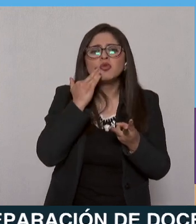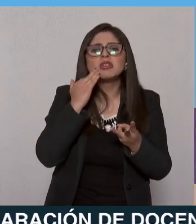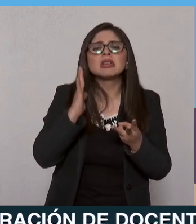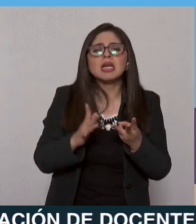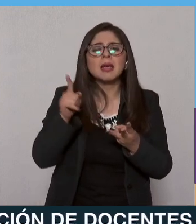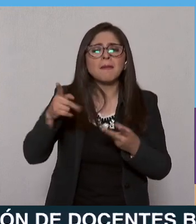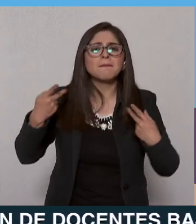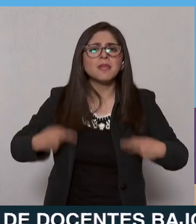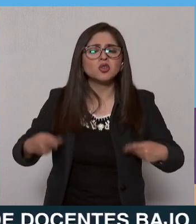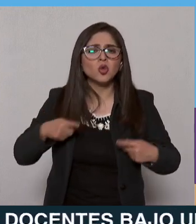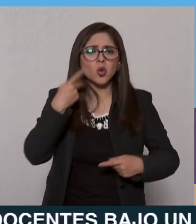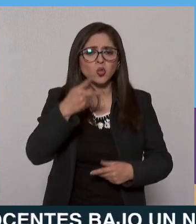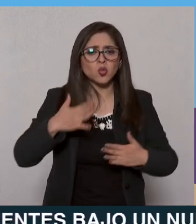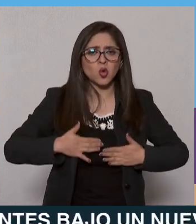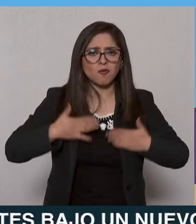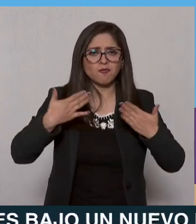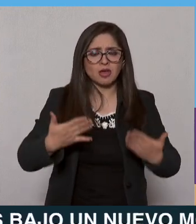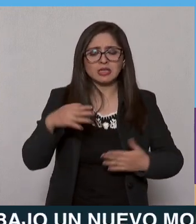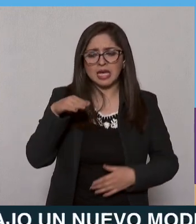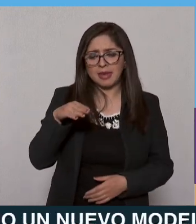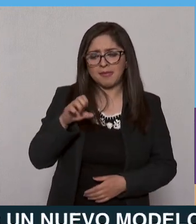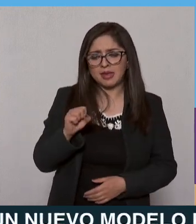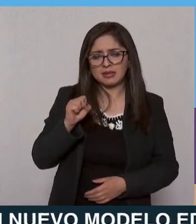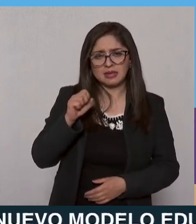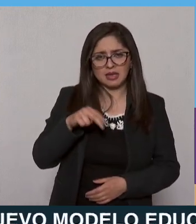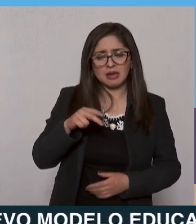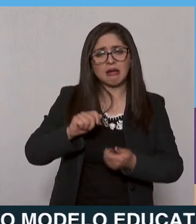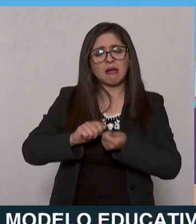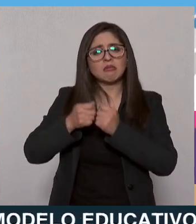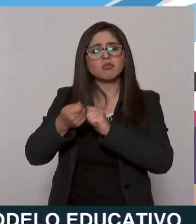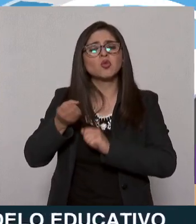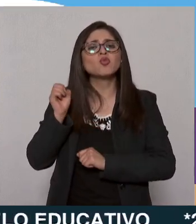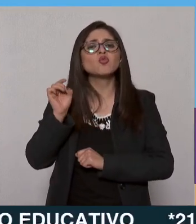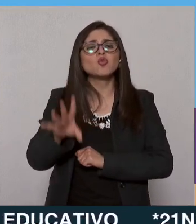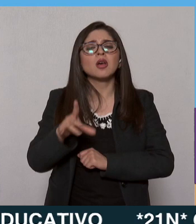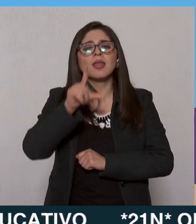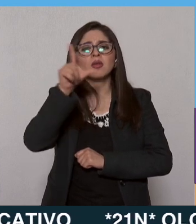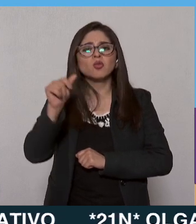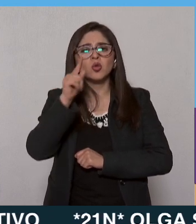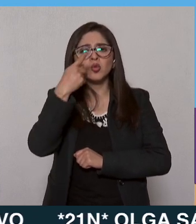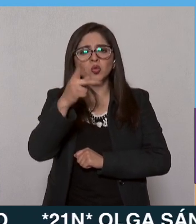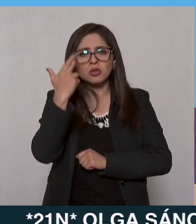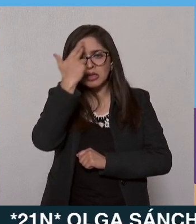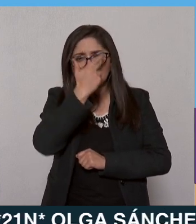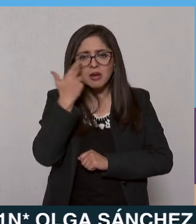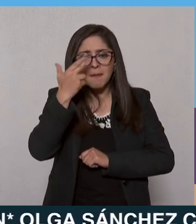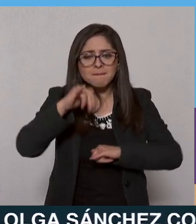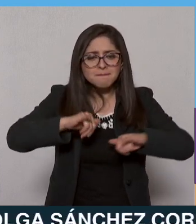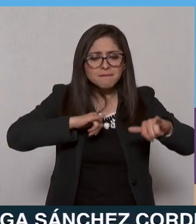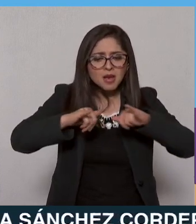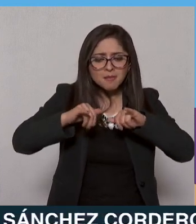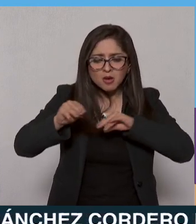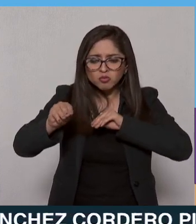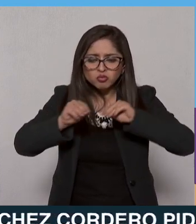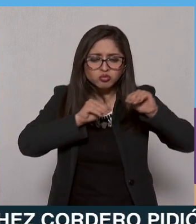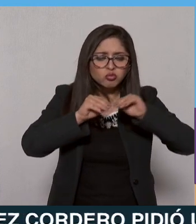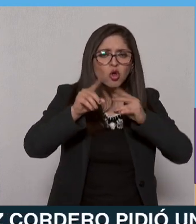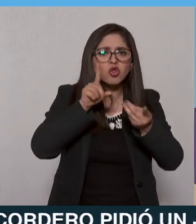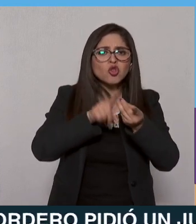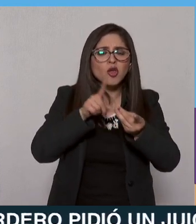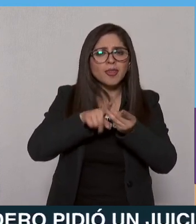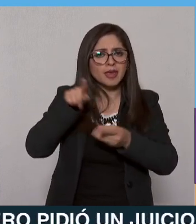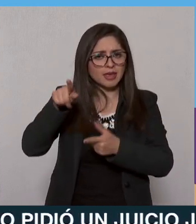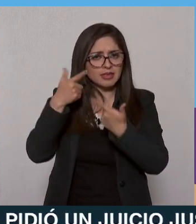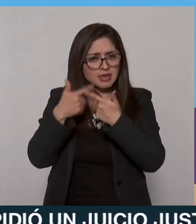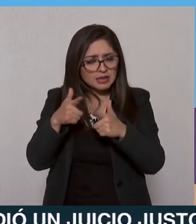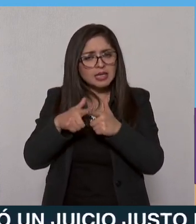través de SMS. Entonces, y esa persona que le llega a la liga puede ir rastreándote, puede ir siguiéndote para ver por dónde te vas desplazando en el taxi. Y aparte también